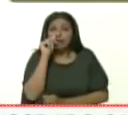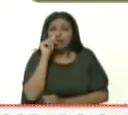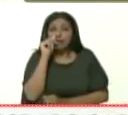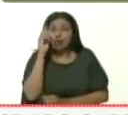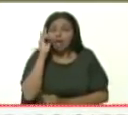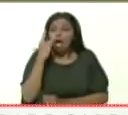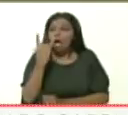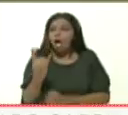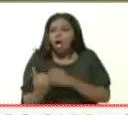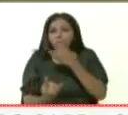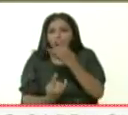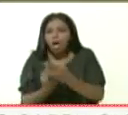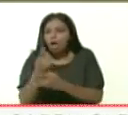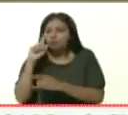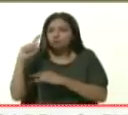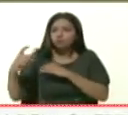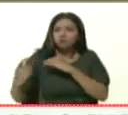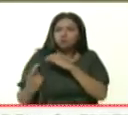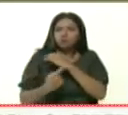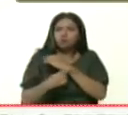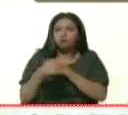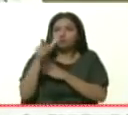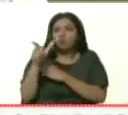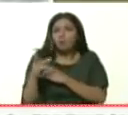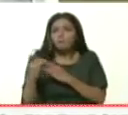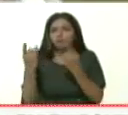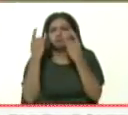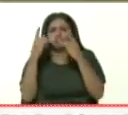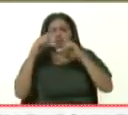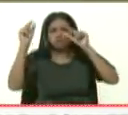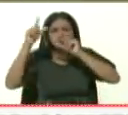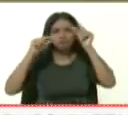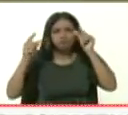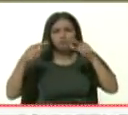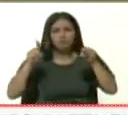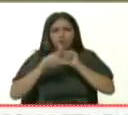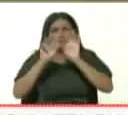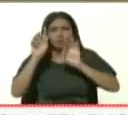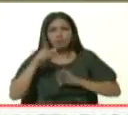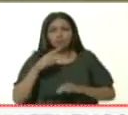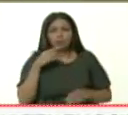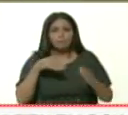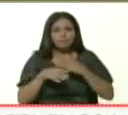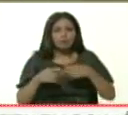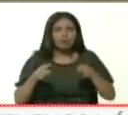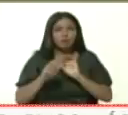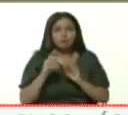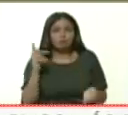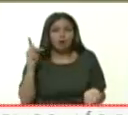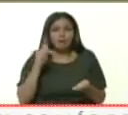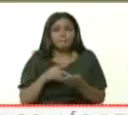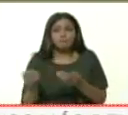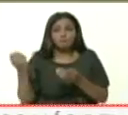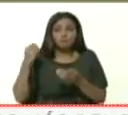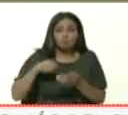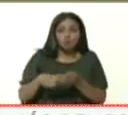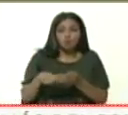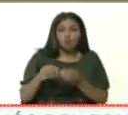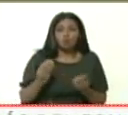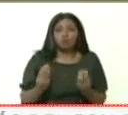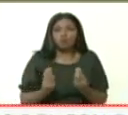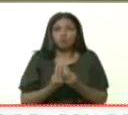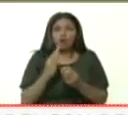admirador, fan de este rock star llamado Juan Guaidó, pasó por ahí, lo montó en su camioneta y lo